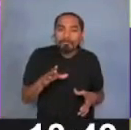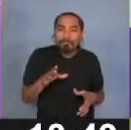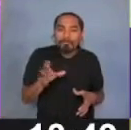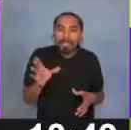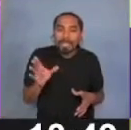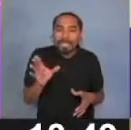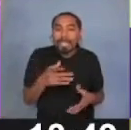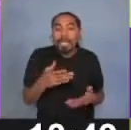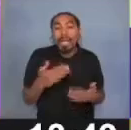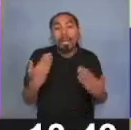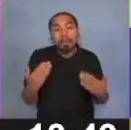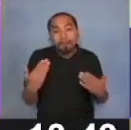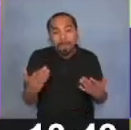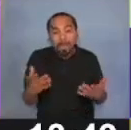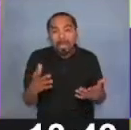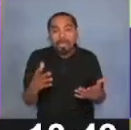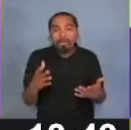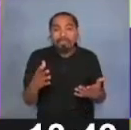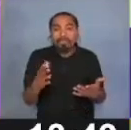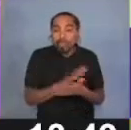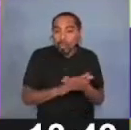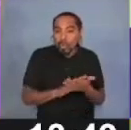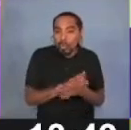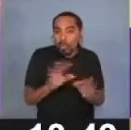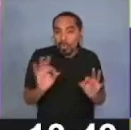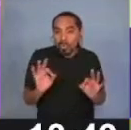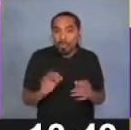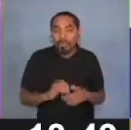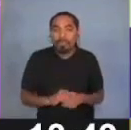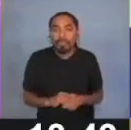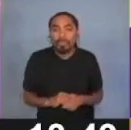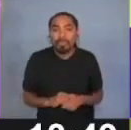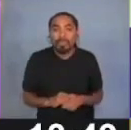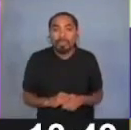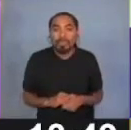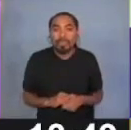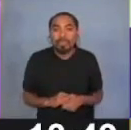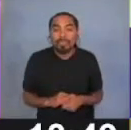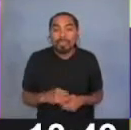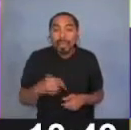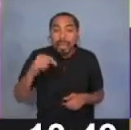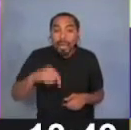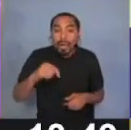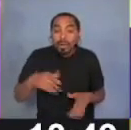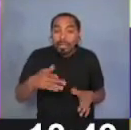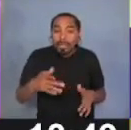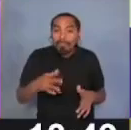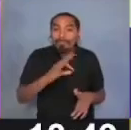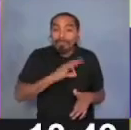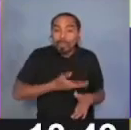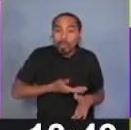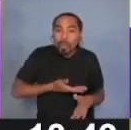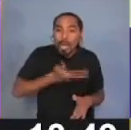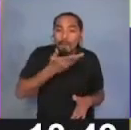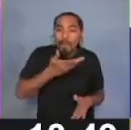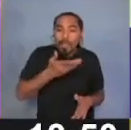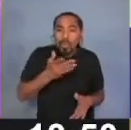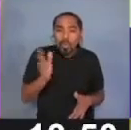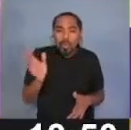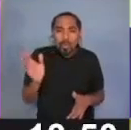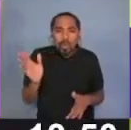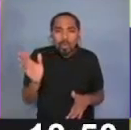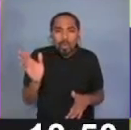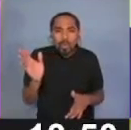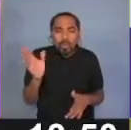que nos permitan, y venimos inclusive también con nuestros aumentos en este tiempo, algo que están demandado por todos los trabajadores,